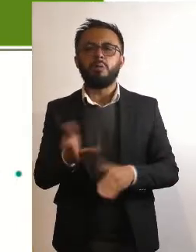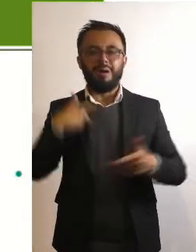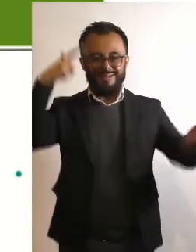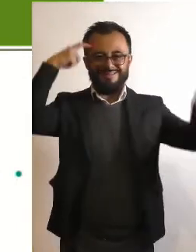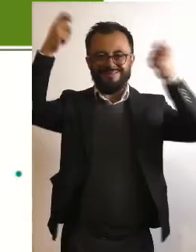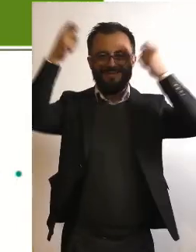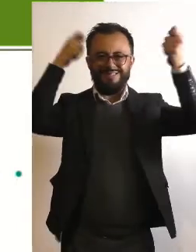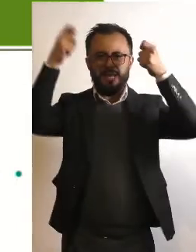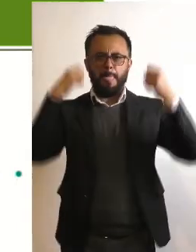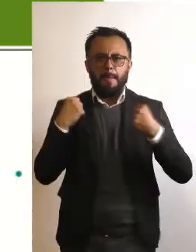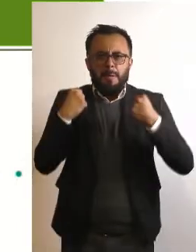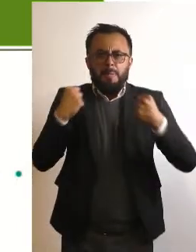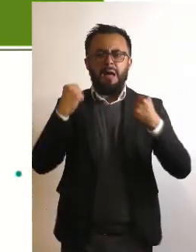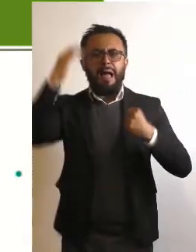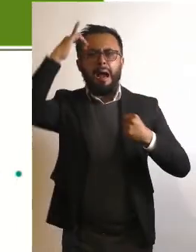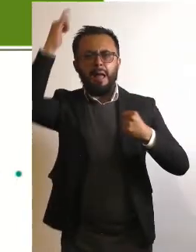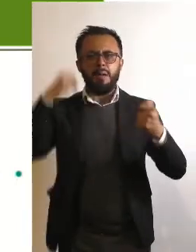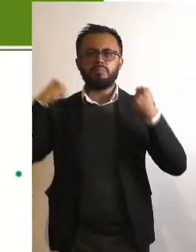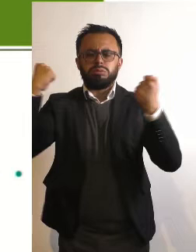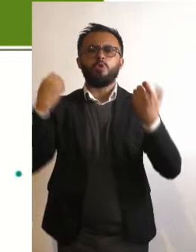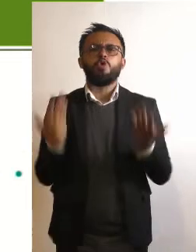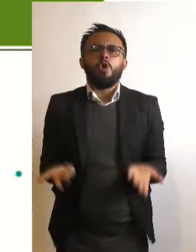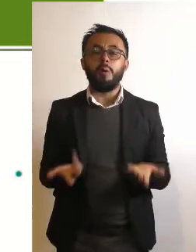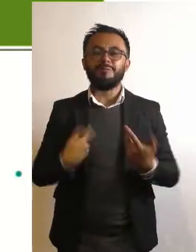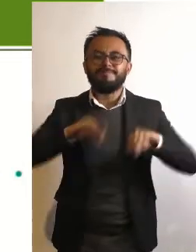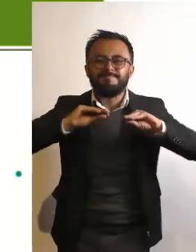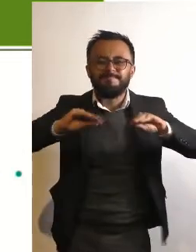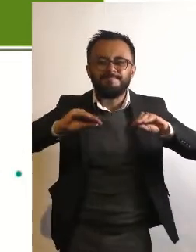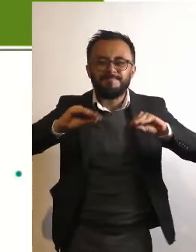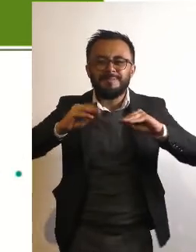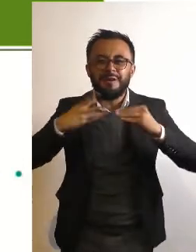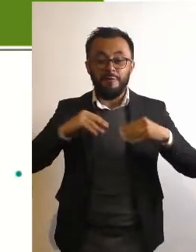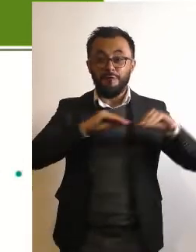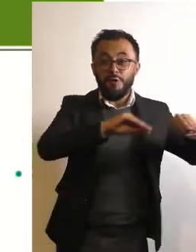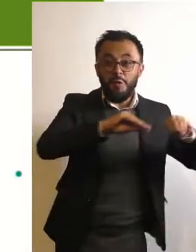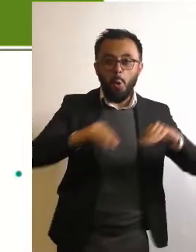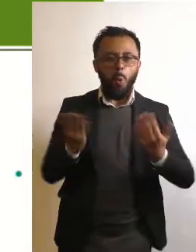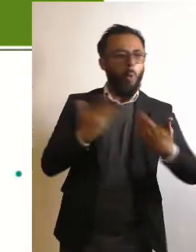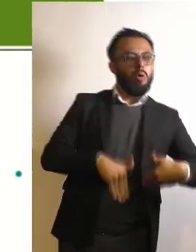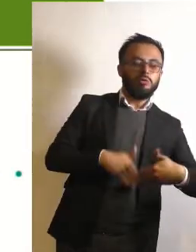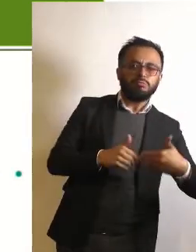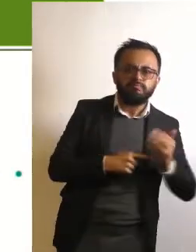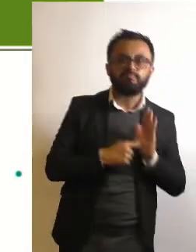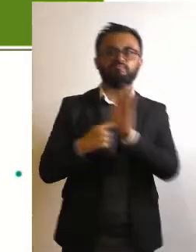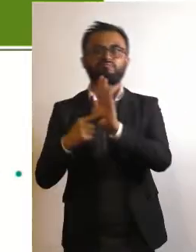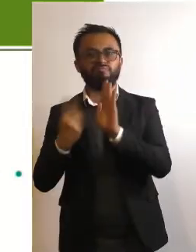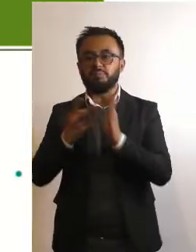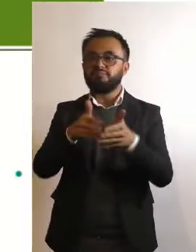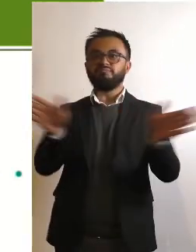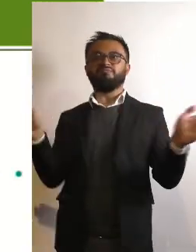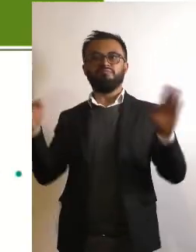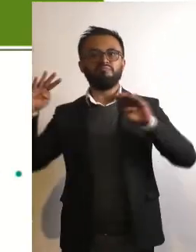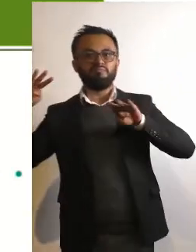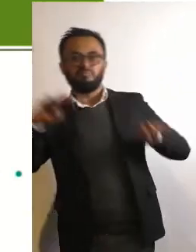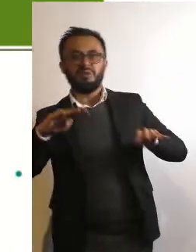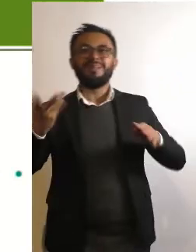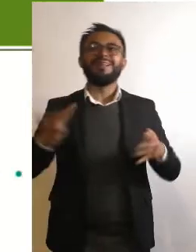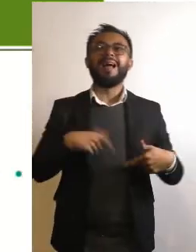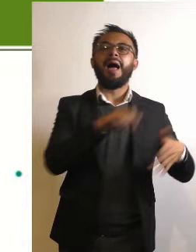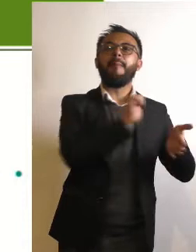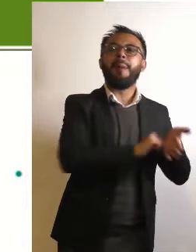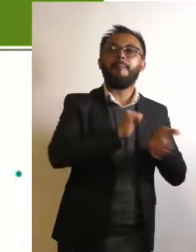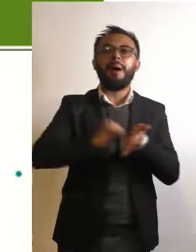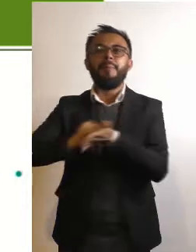los procesos de formación y poder generar una mayor interacción entre las diferentes asignaturas,